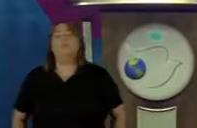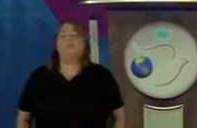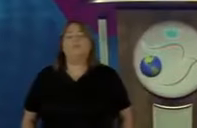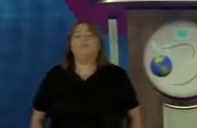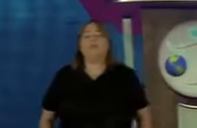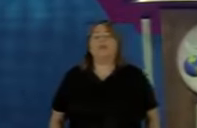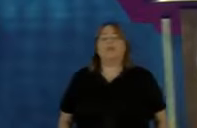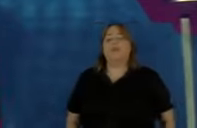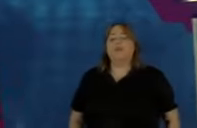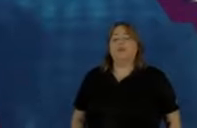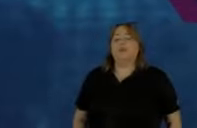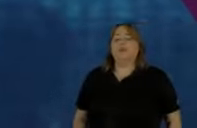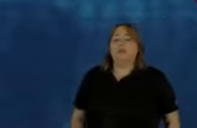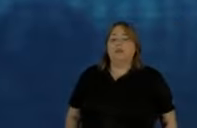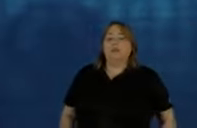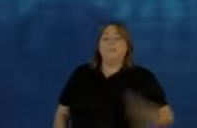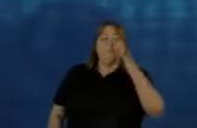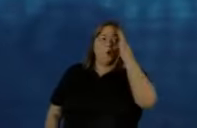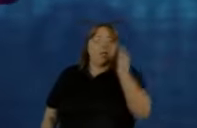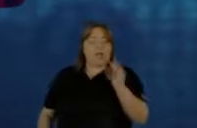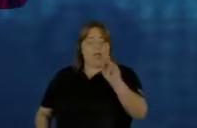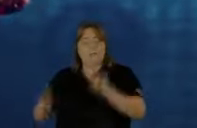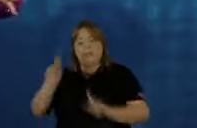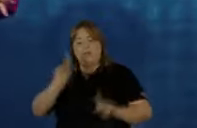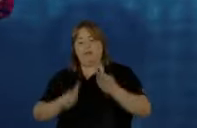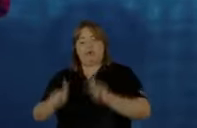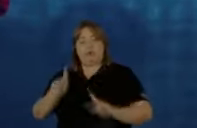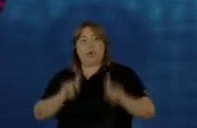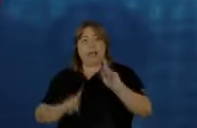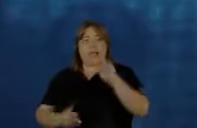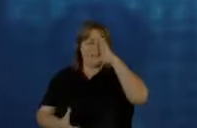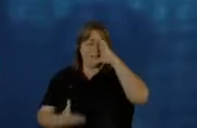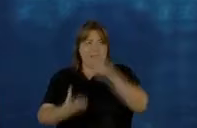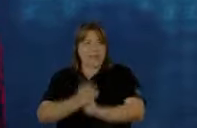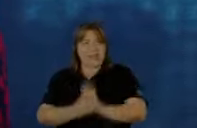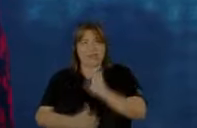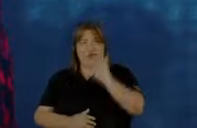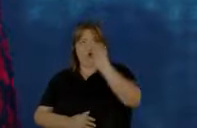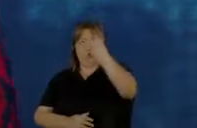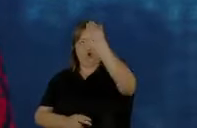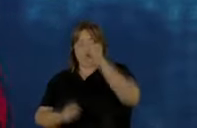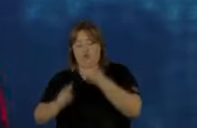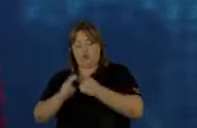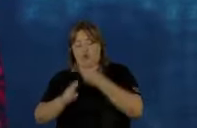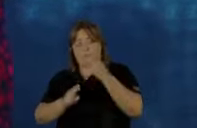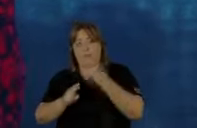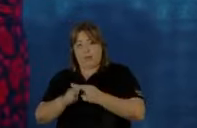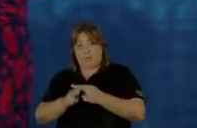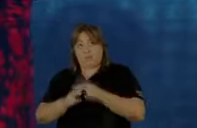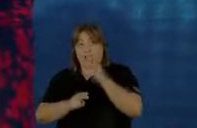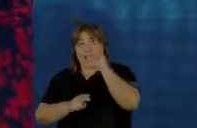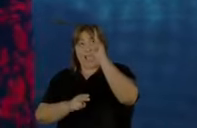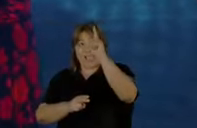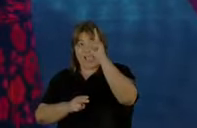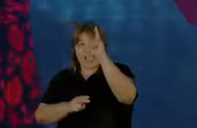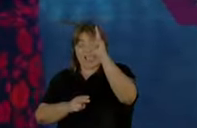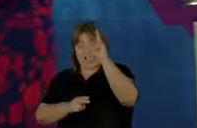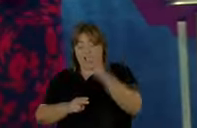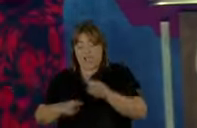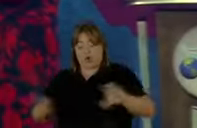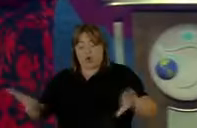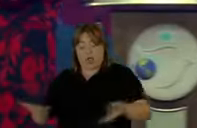eso dice, a los que creen en su nombre. Juan 3:16 lo dijo. Le dio la potestad de ser hecho hijo. O sea,